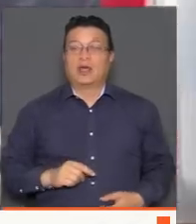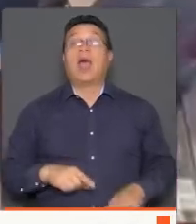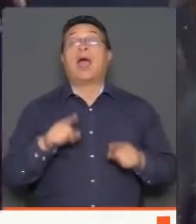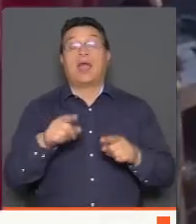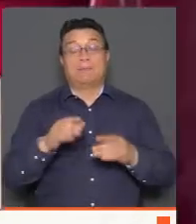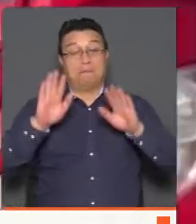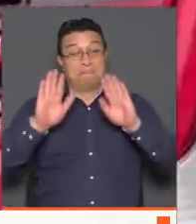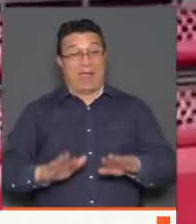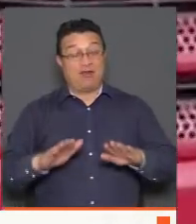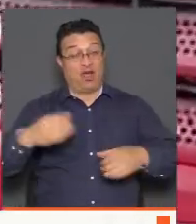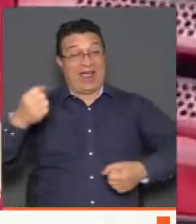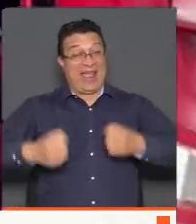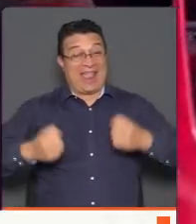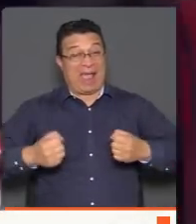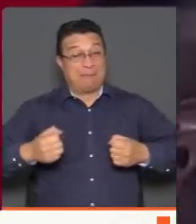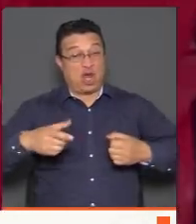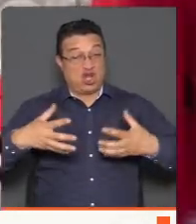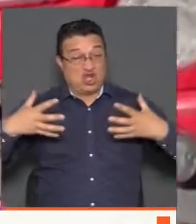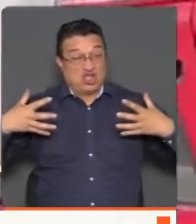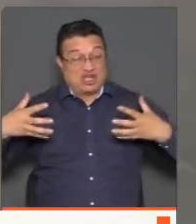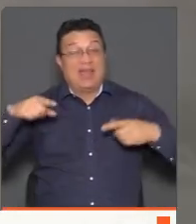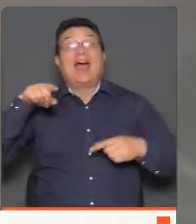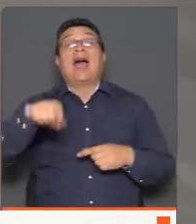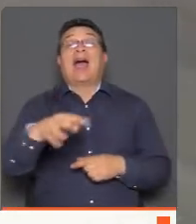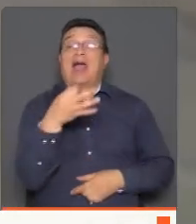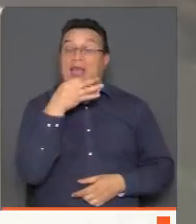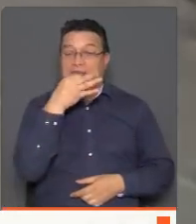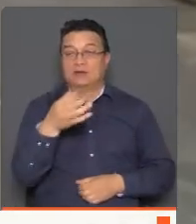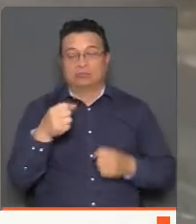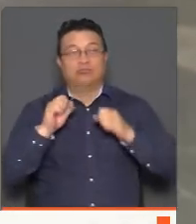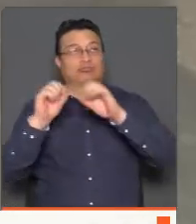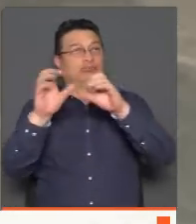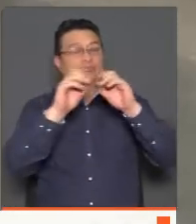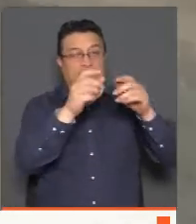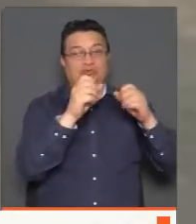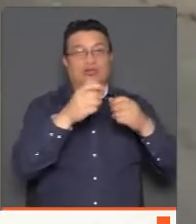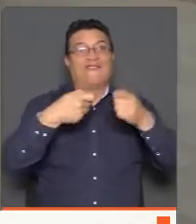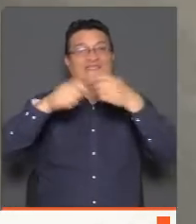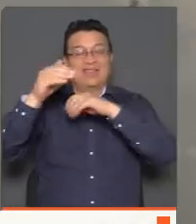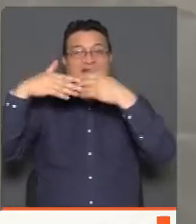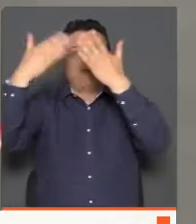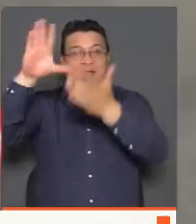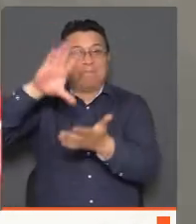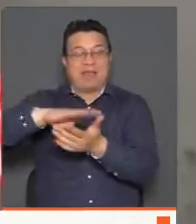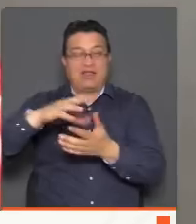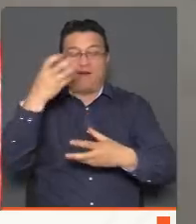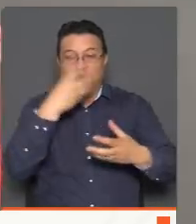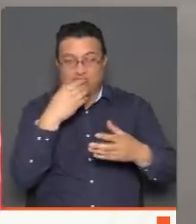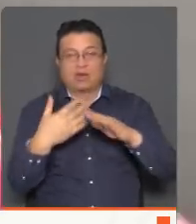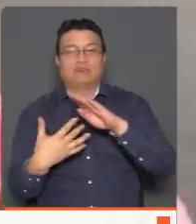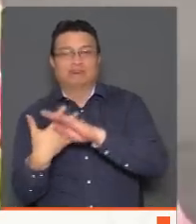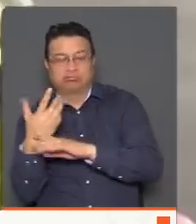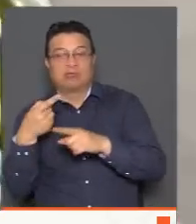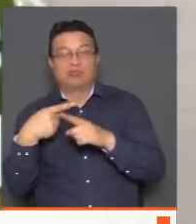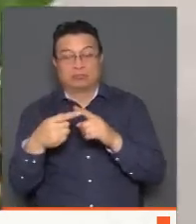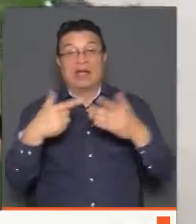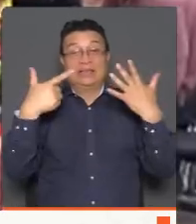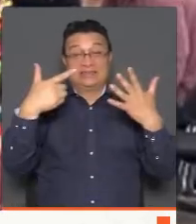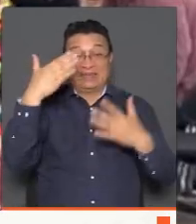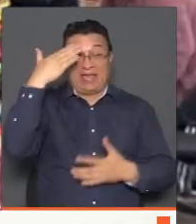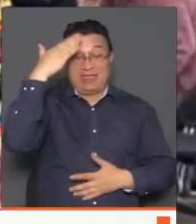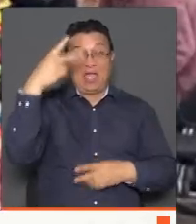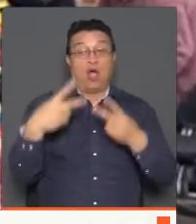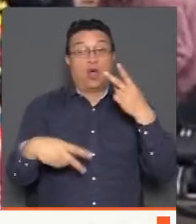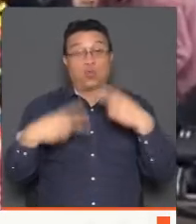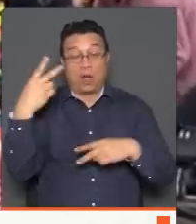ha generado momentos críticos en la producción, transporte y exportación de frutas y hortalizas, que tras 7 días de movilización